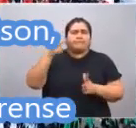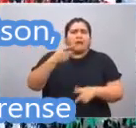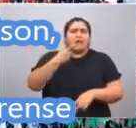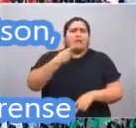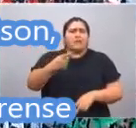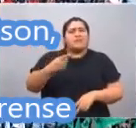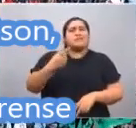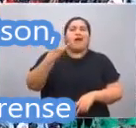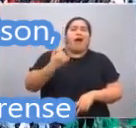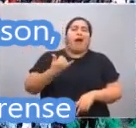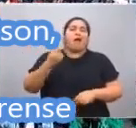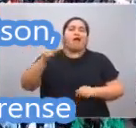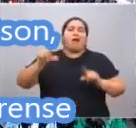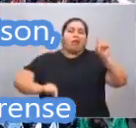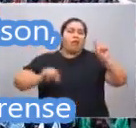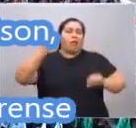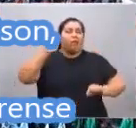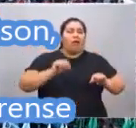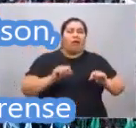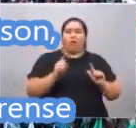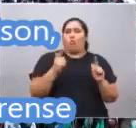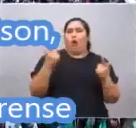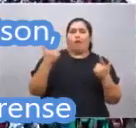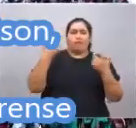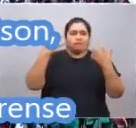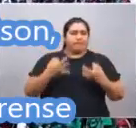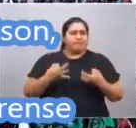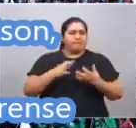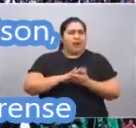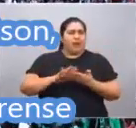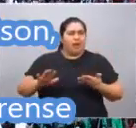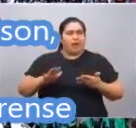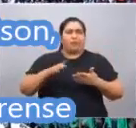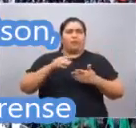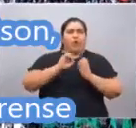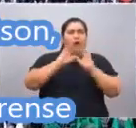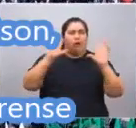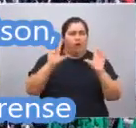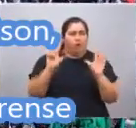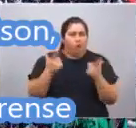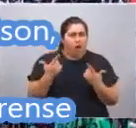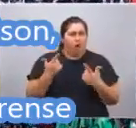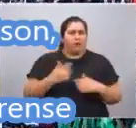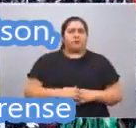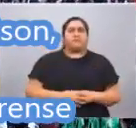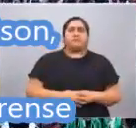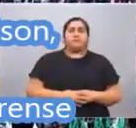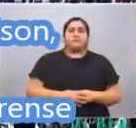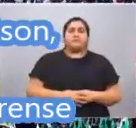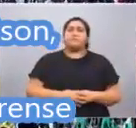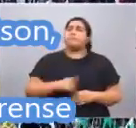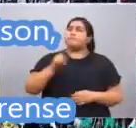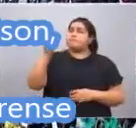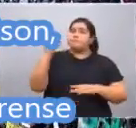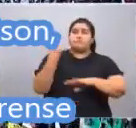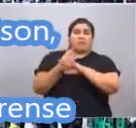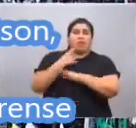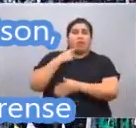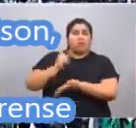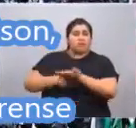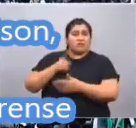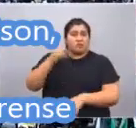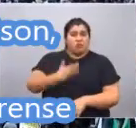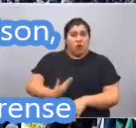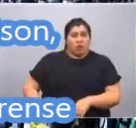recursos discrecionales, arbitrarios, que son decisiones donde quien está allí en